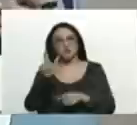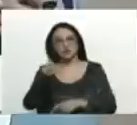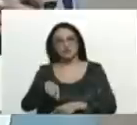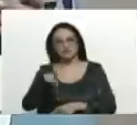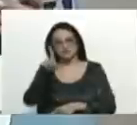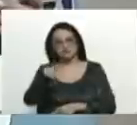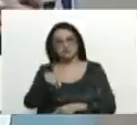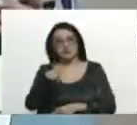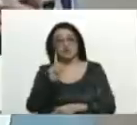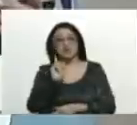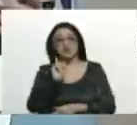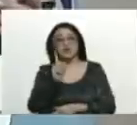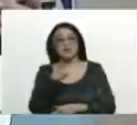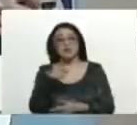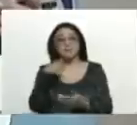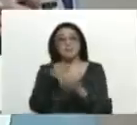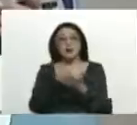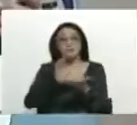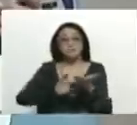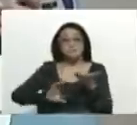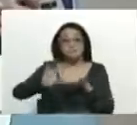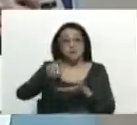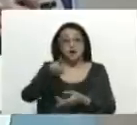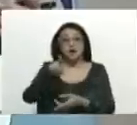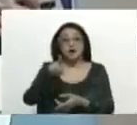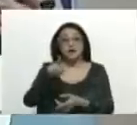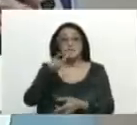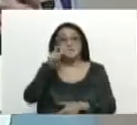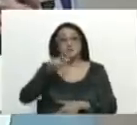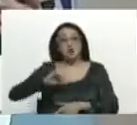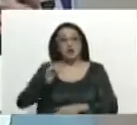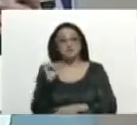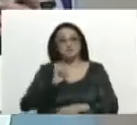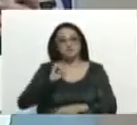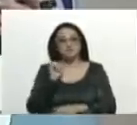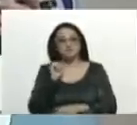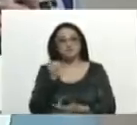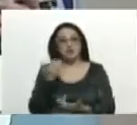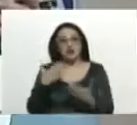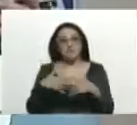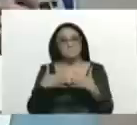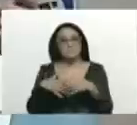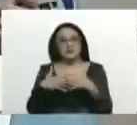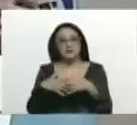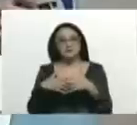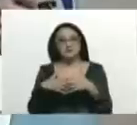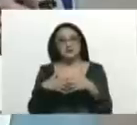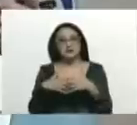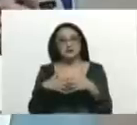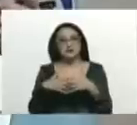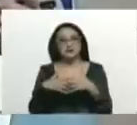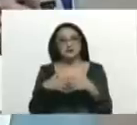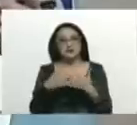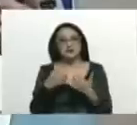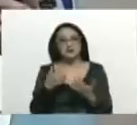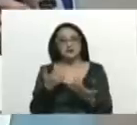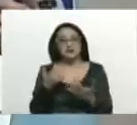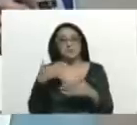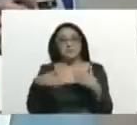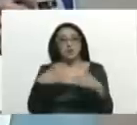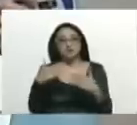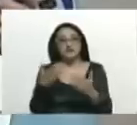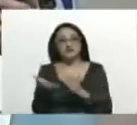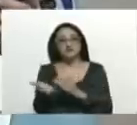bastidas quienes pagaban altas sumas de dinero a funcionarios de bariben para que sus empresas fueran beneficiadas en los procesos